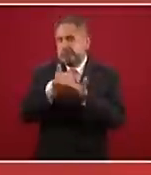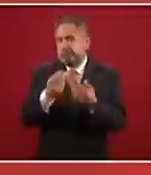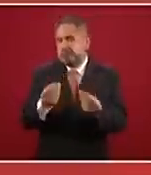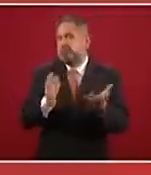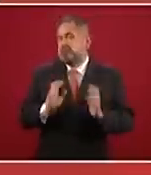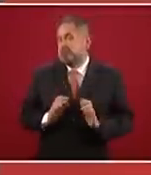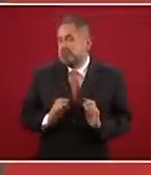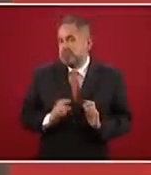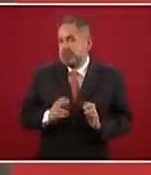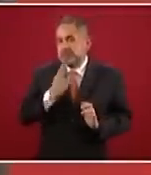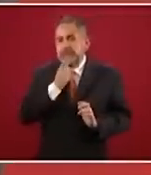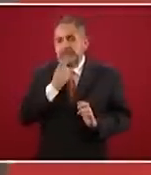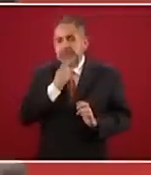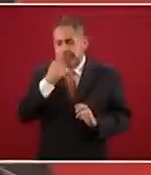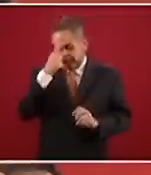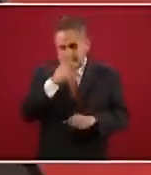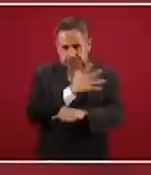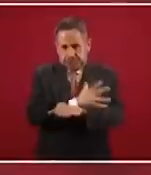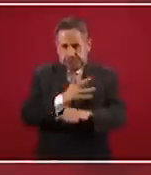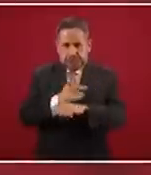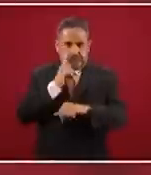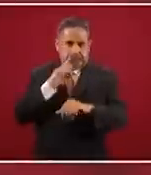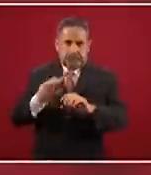a transparentar